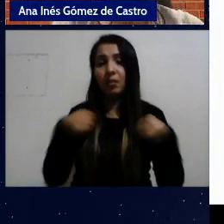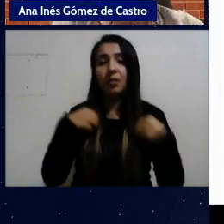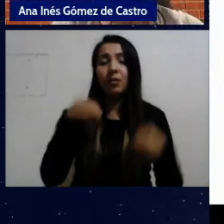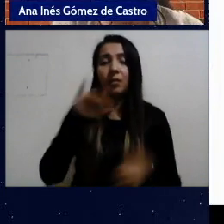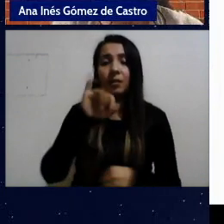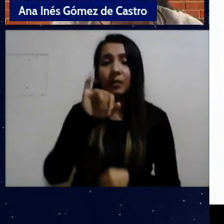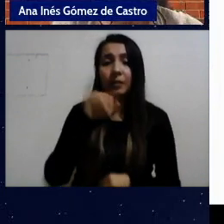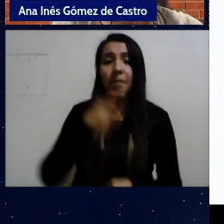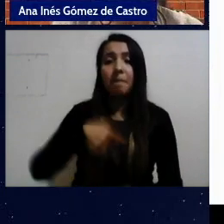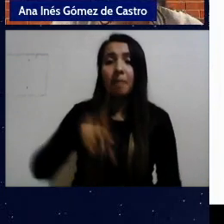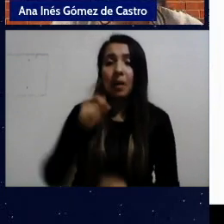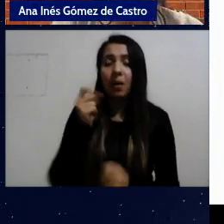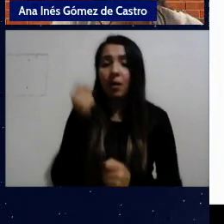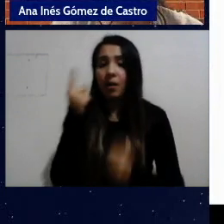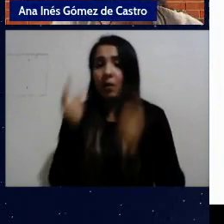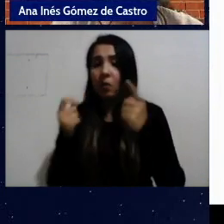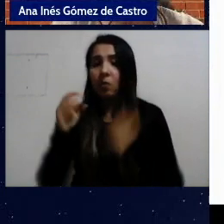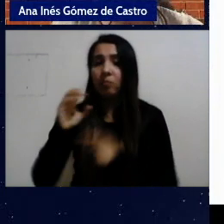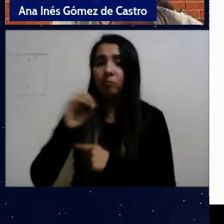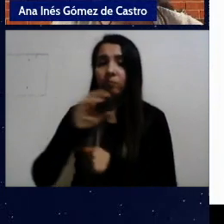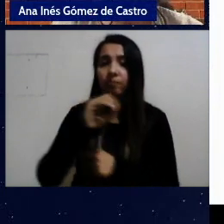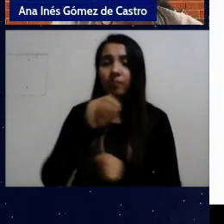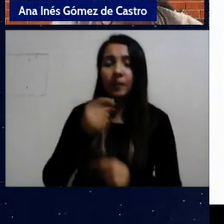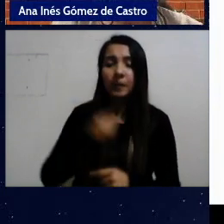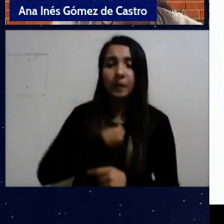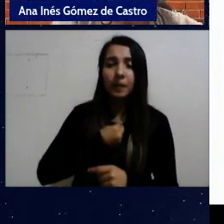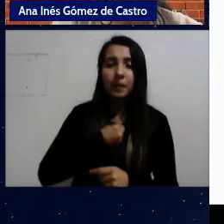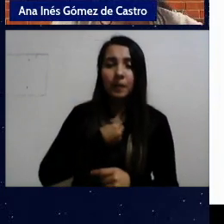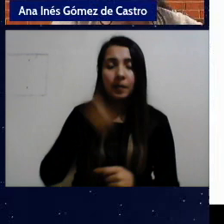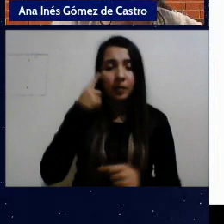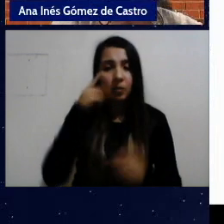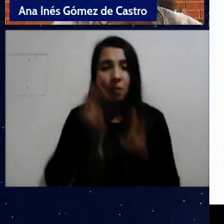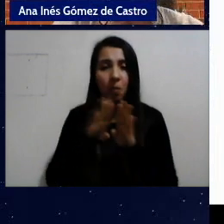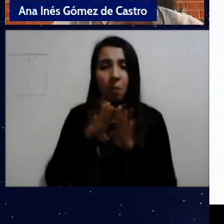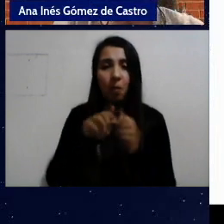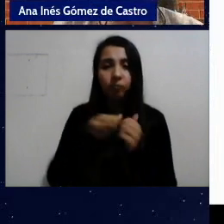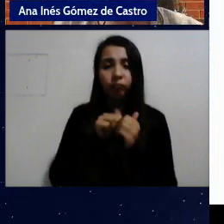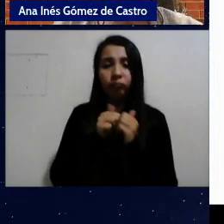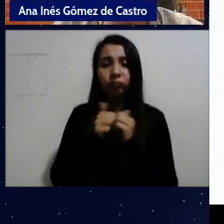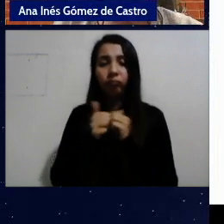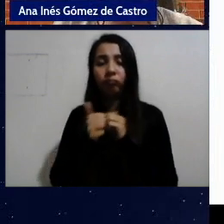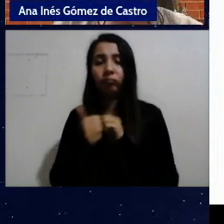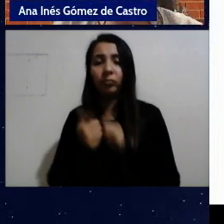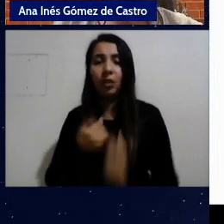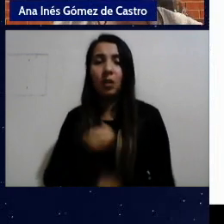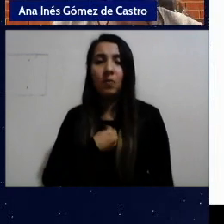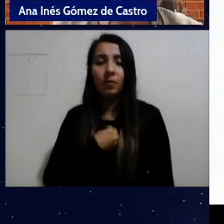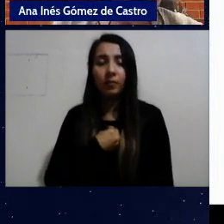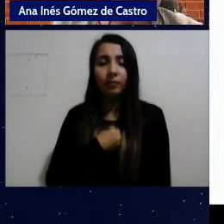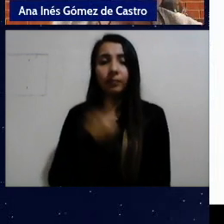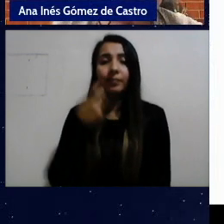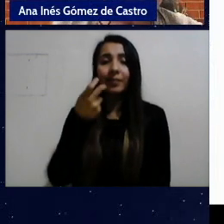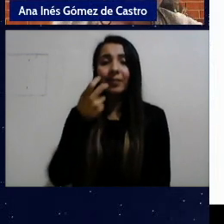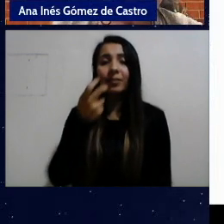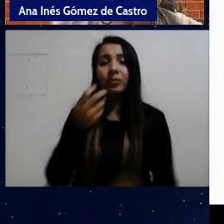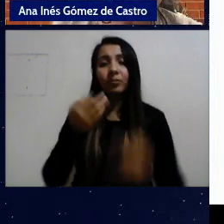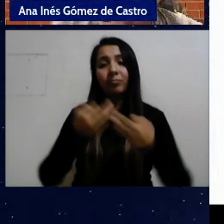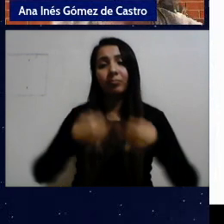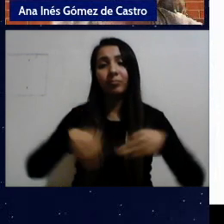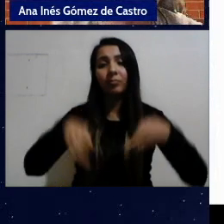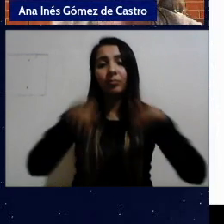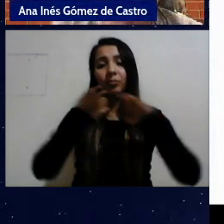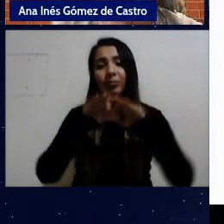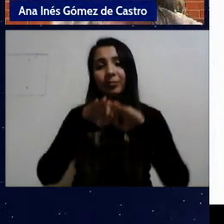vida, hay organismos que han desarrollado estrategias para sobrevivir a ella. Y esto es muy